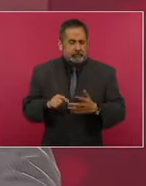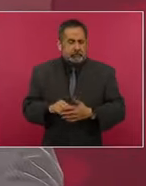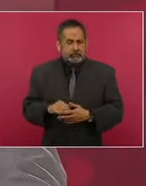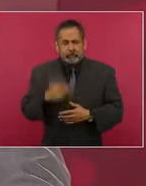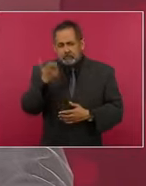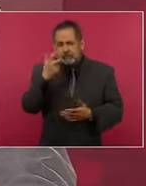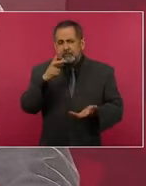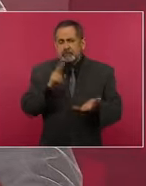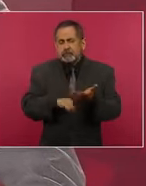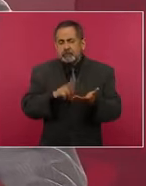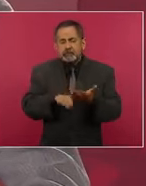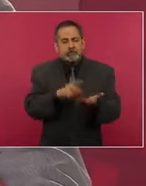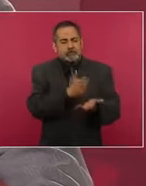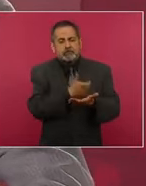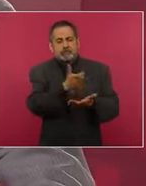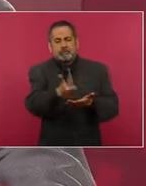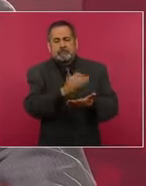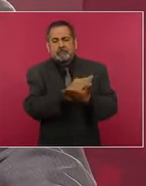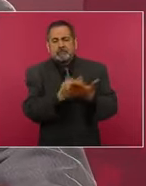¿Saben cuánto pagó